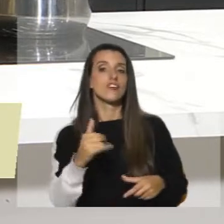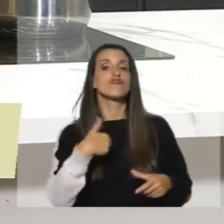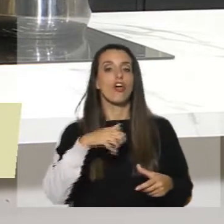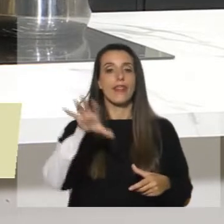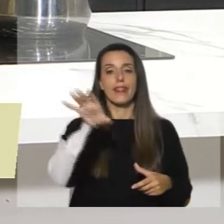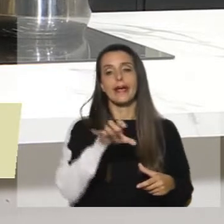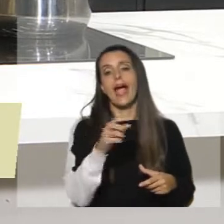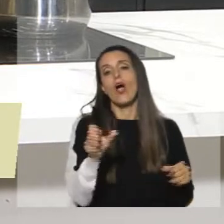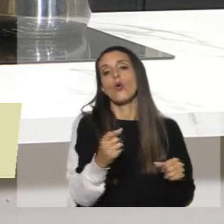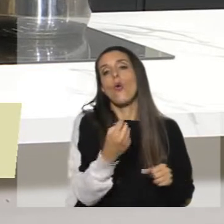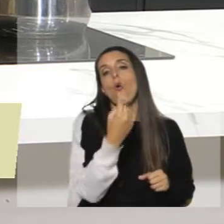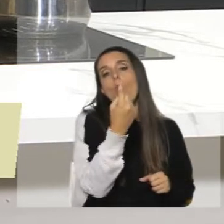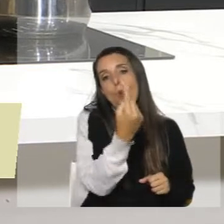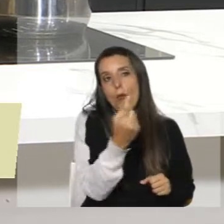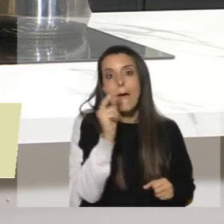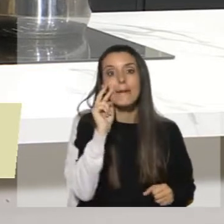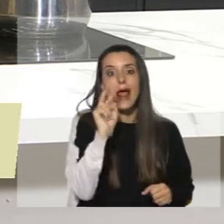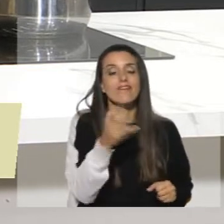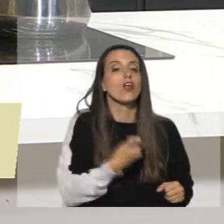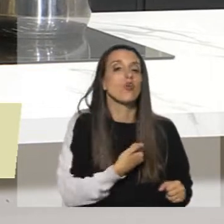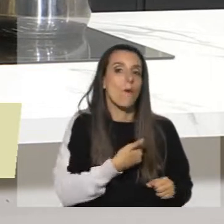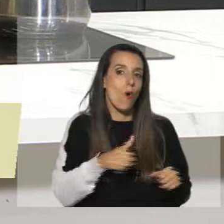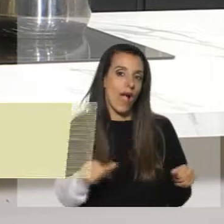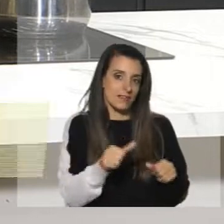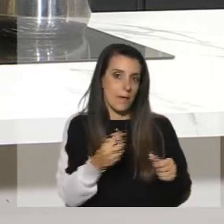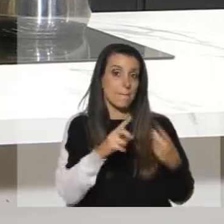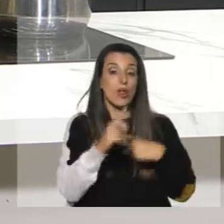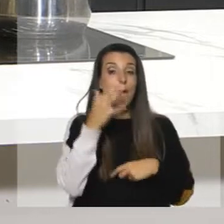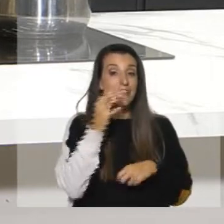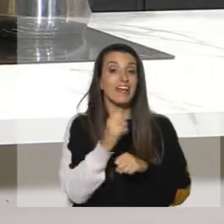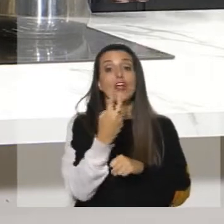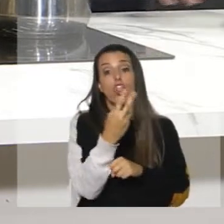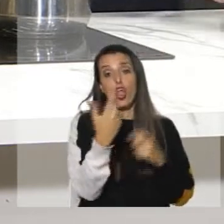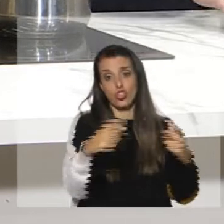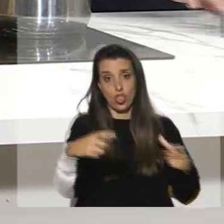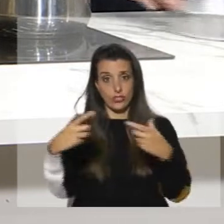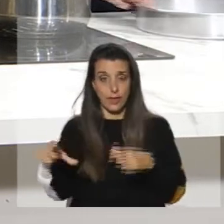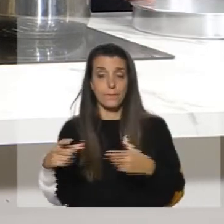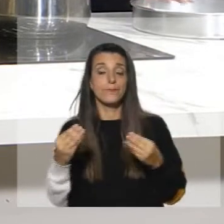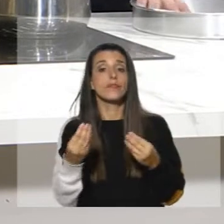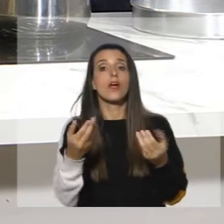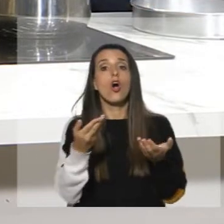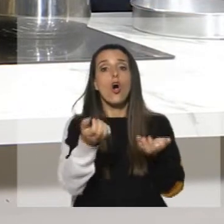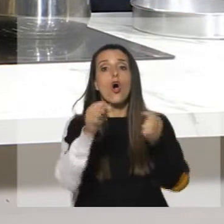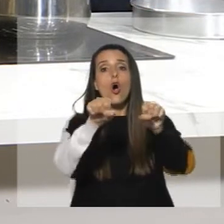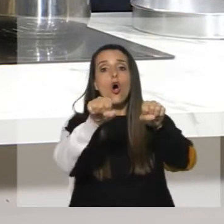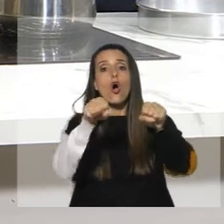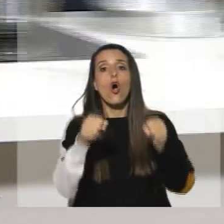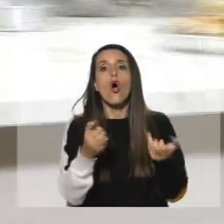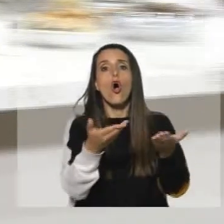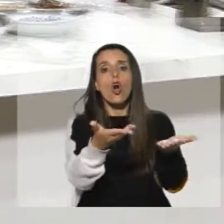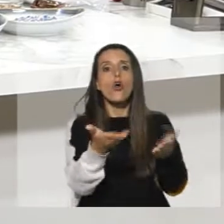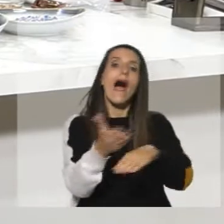para hacer una solita. Para que viéramos cómo se hace ese paso a paso. Y cuando la llevamos, el horno tiene que estar precalentado, ¿verdad, Mari? Siempre, lo veo prendido.